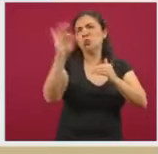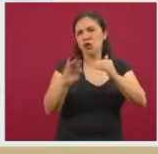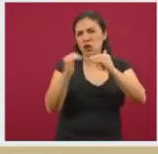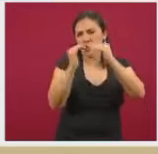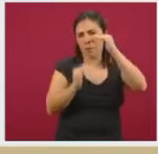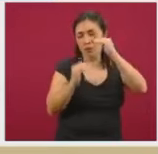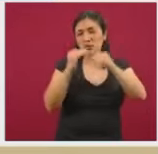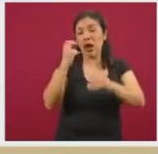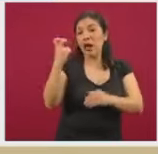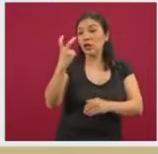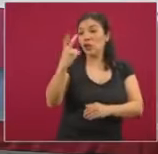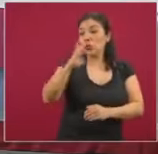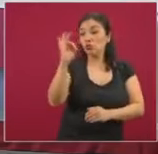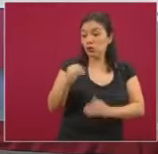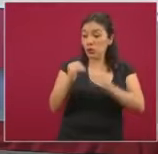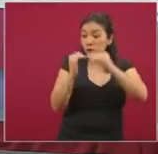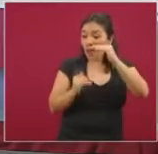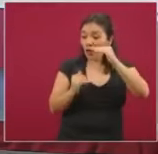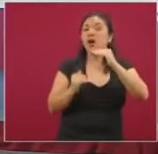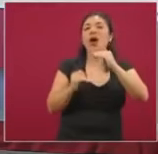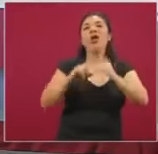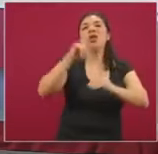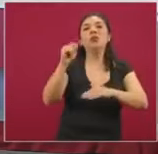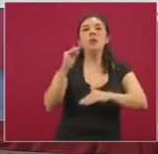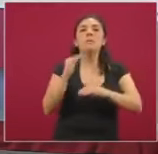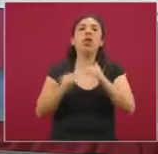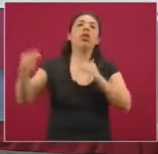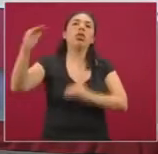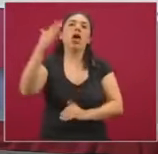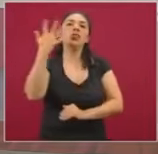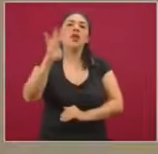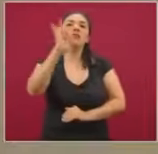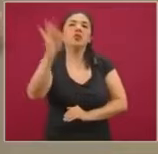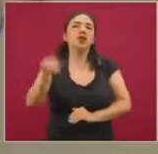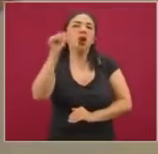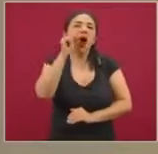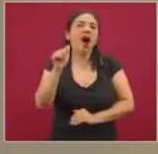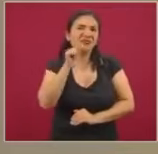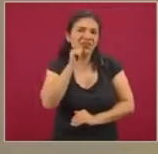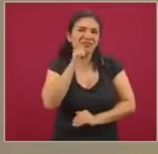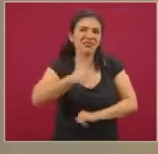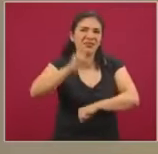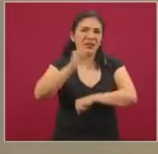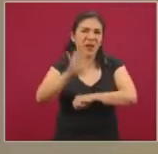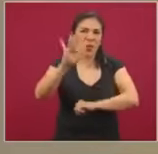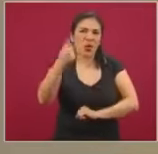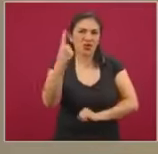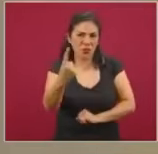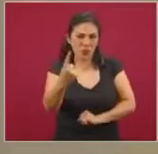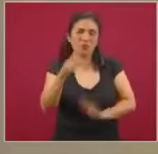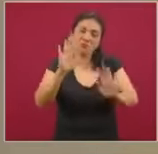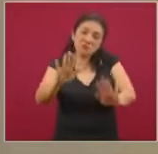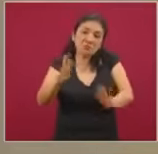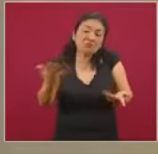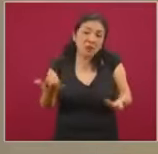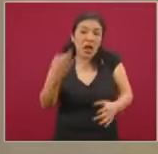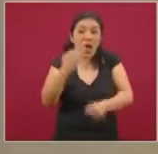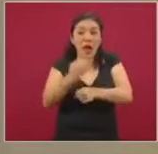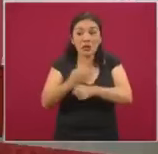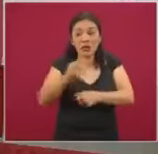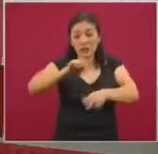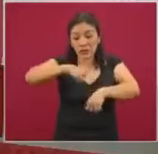este menos 2% finalmente terminó siendo de más 10% el día de ayer para la semana 41.